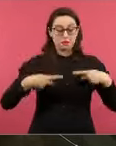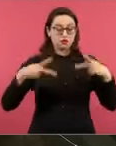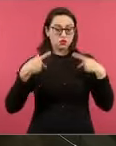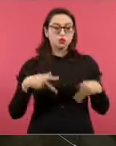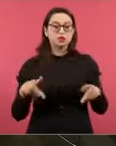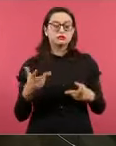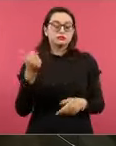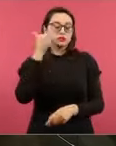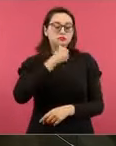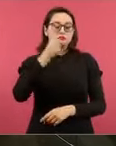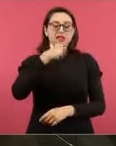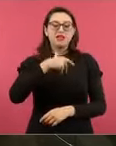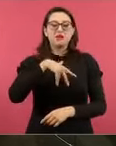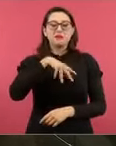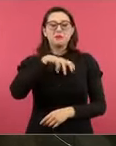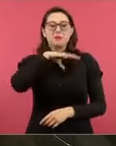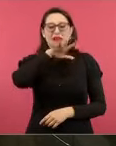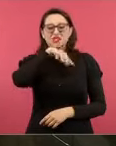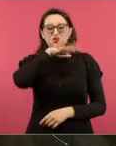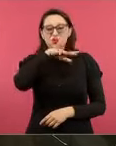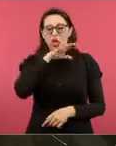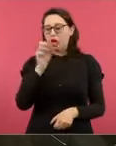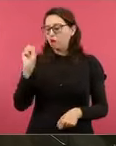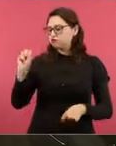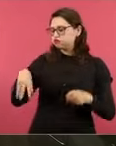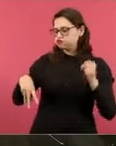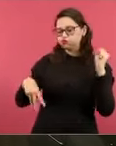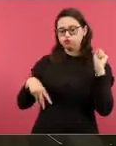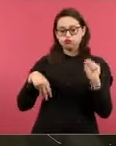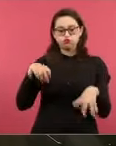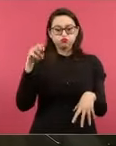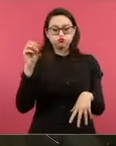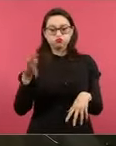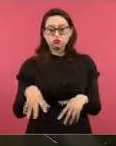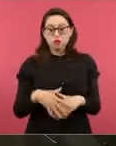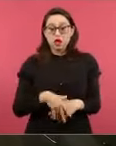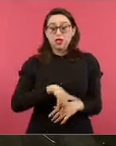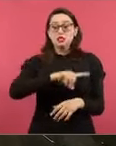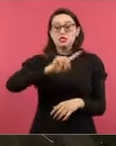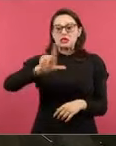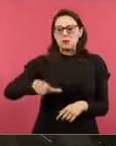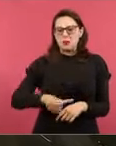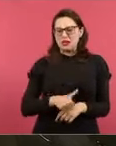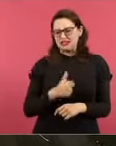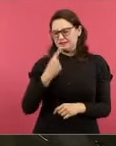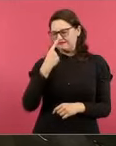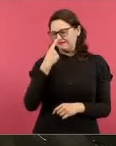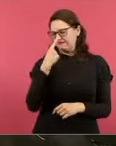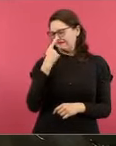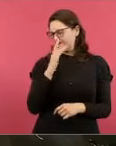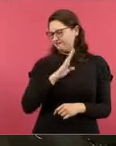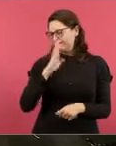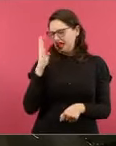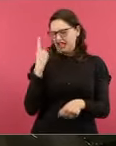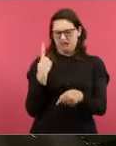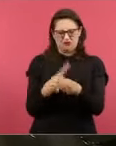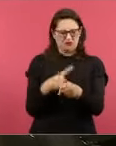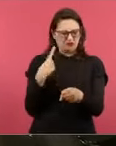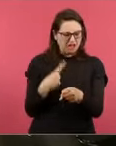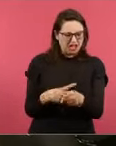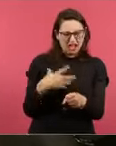otro tipo de problemas como son enfermedades, hasta inundaciones, porque obstruyen la filtración del agua a partir de